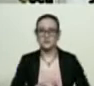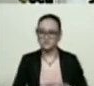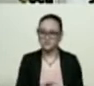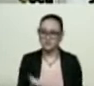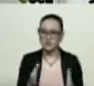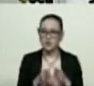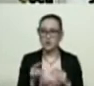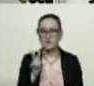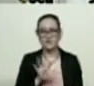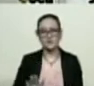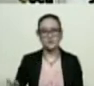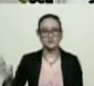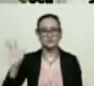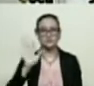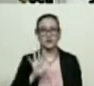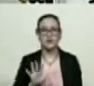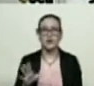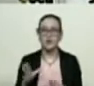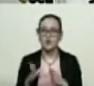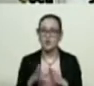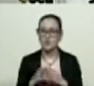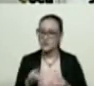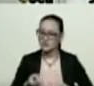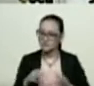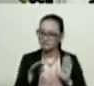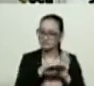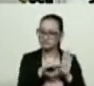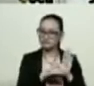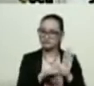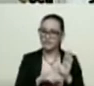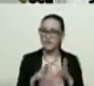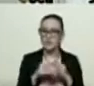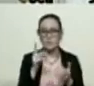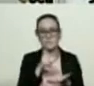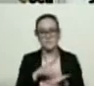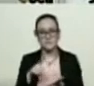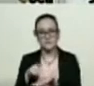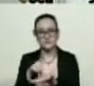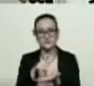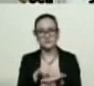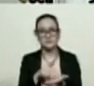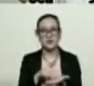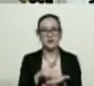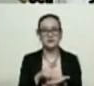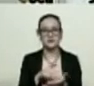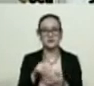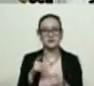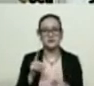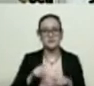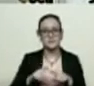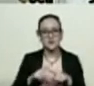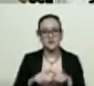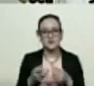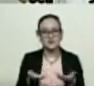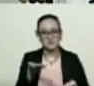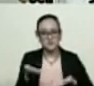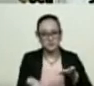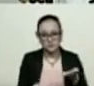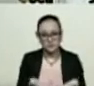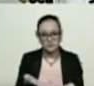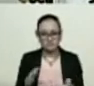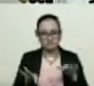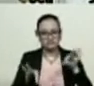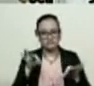venezolanas y venezolanos todas las garantías a los participantes como oferta electoral candidatos candidatas